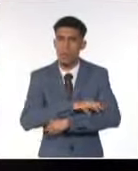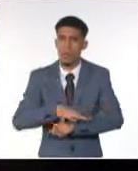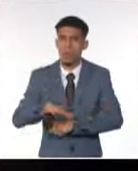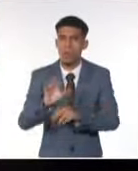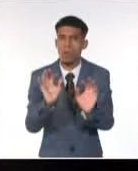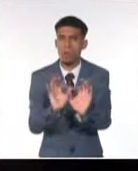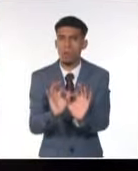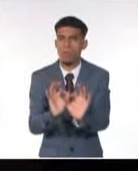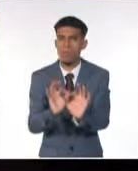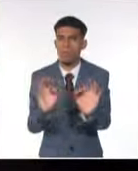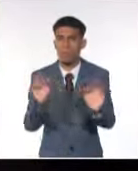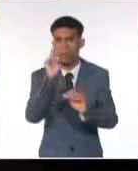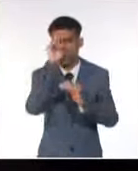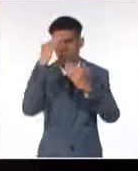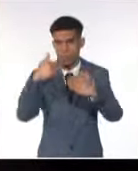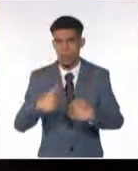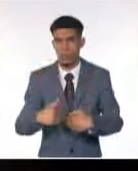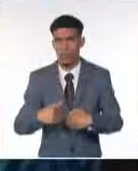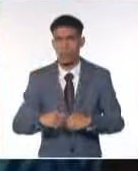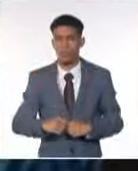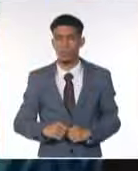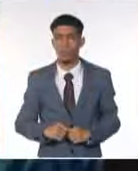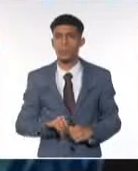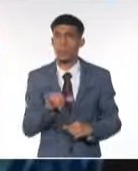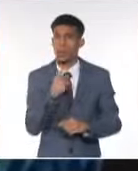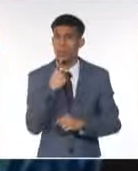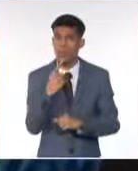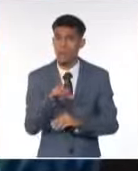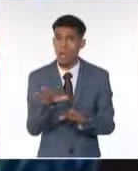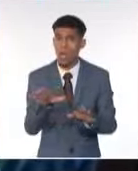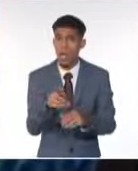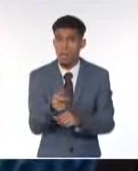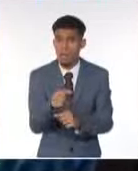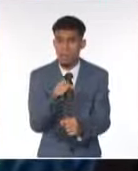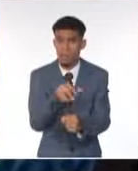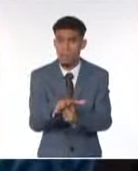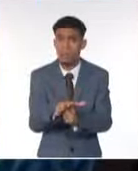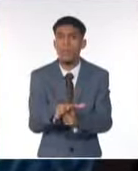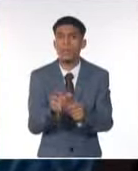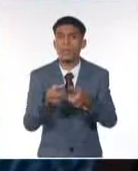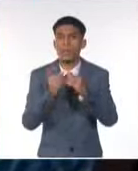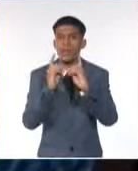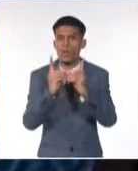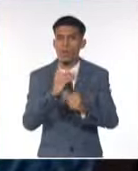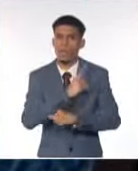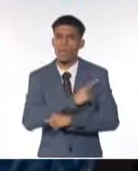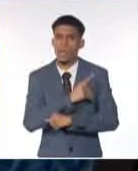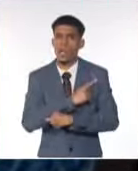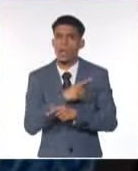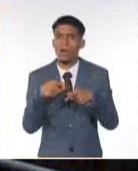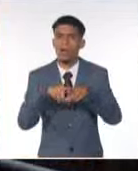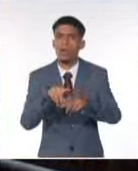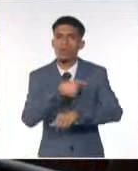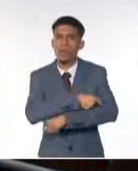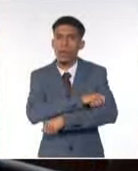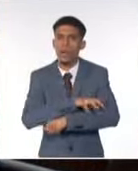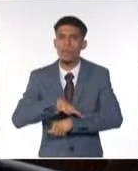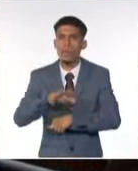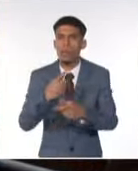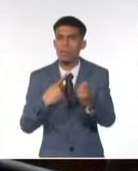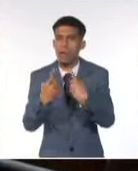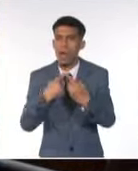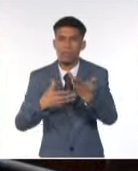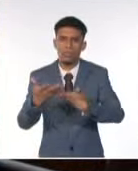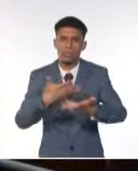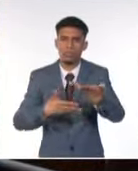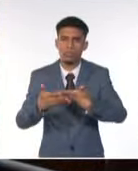especial la salud pública. Destacó que está por comenzar la rendición de cuentas de los delegados del Poder Popular a sus electores, la que calificó